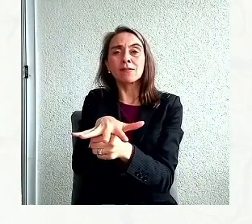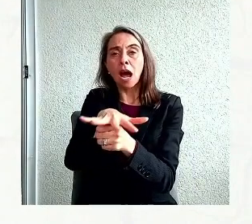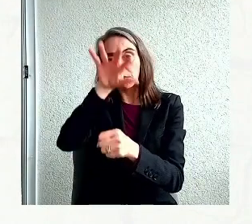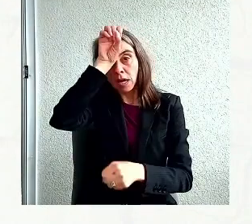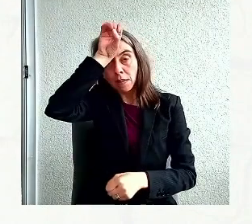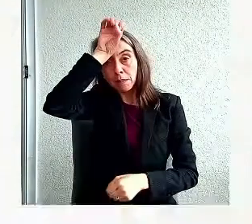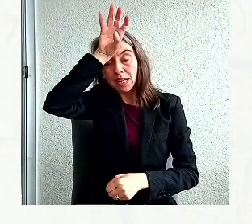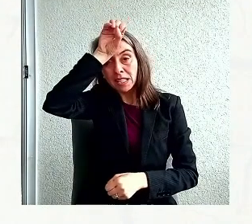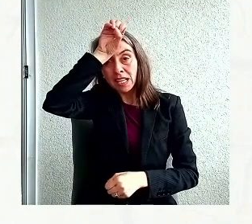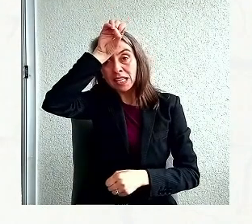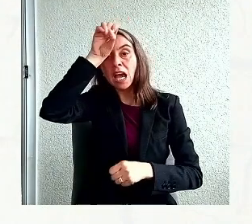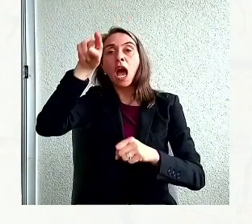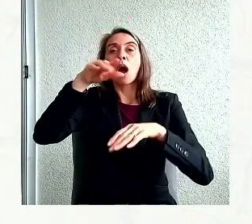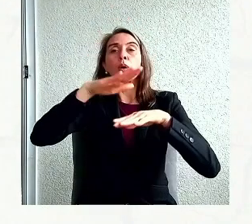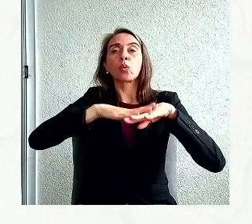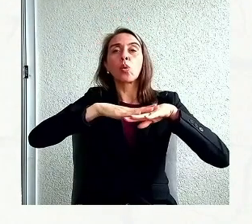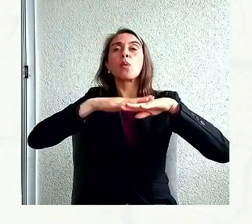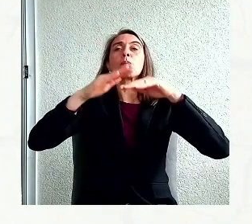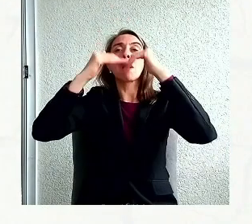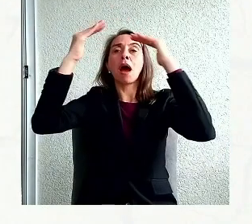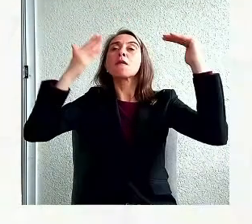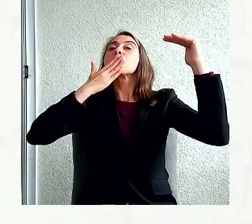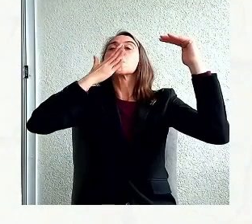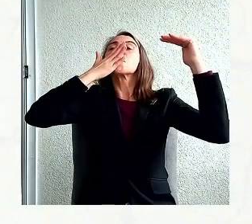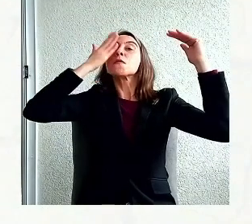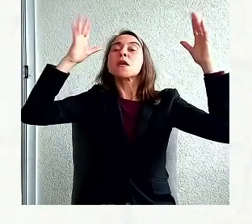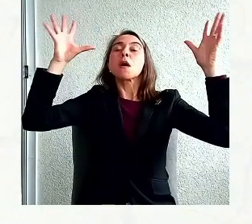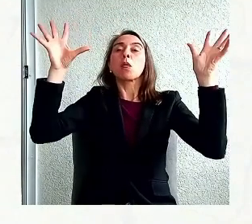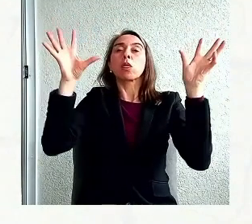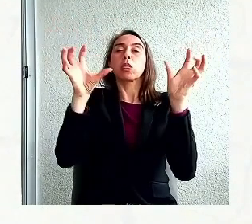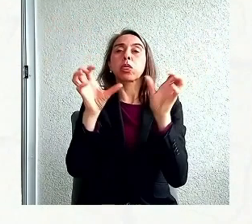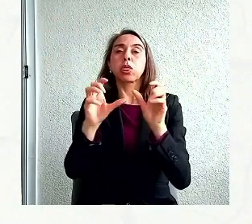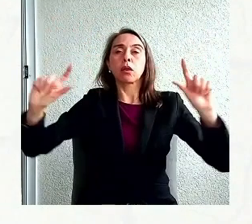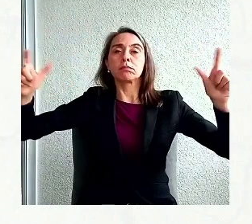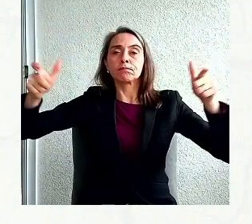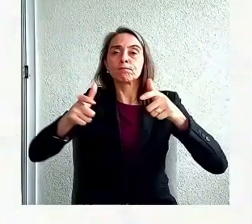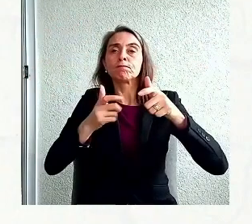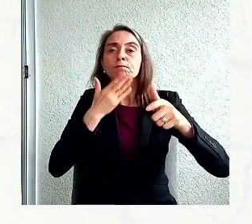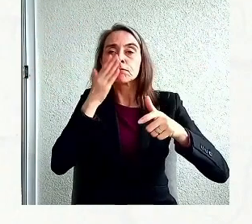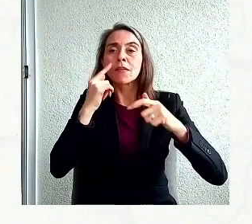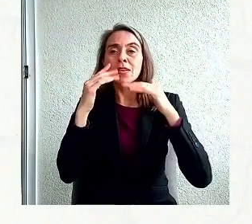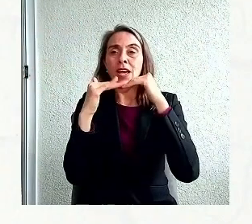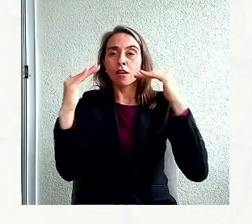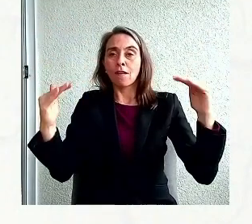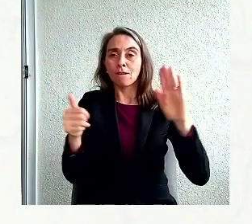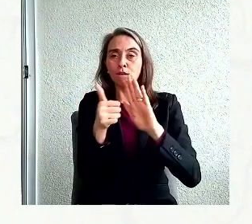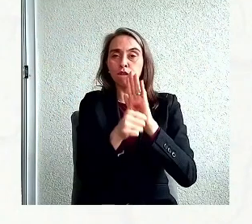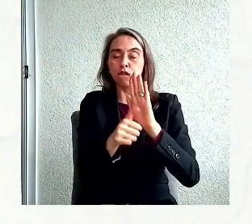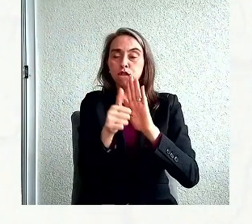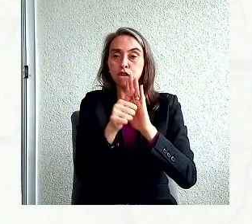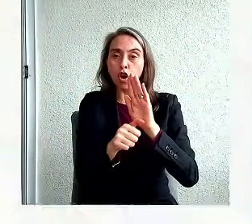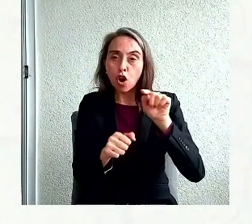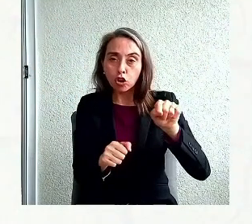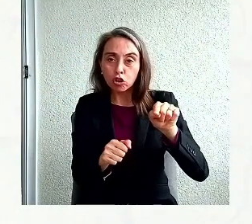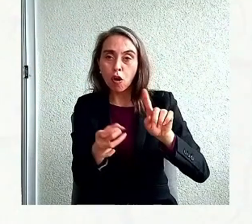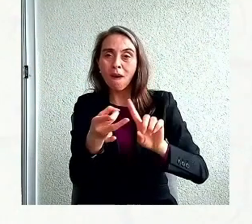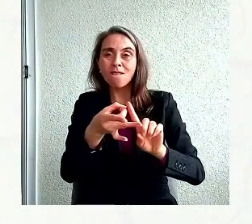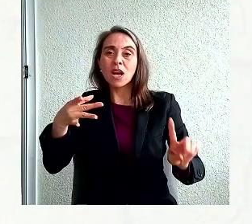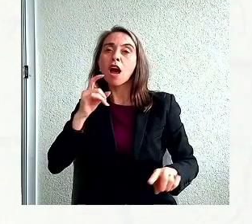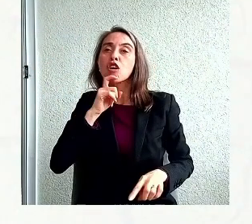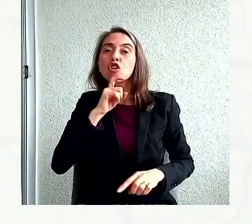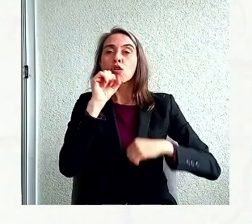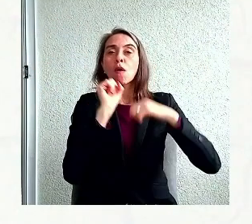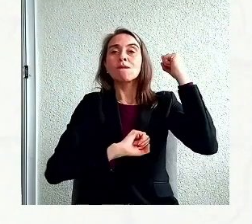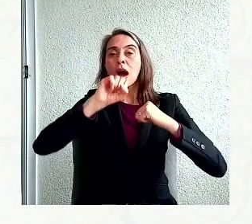una actividad minera muy importante cercana a la región metropolitana, a 4.500 metros de altitud, donde en un vuelo en helicóptero vemos aquí